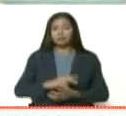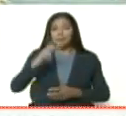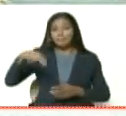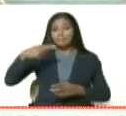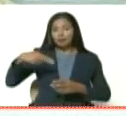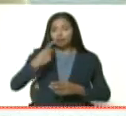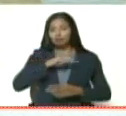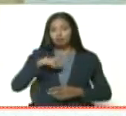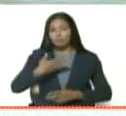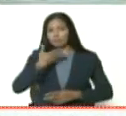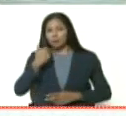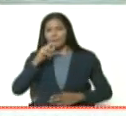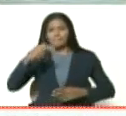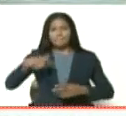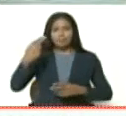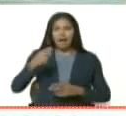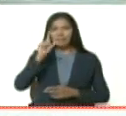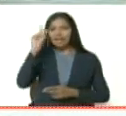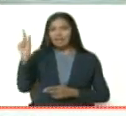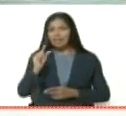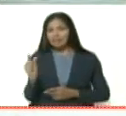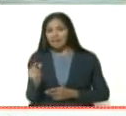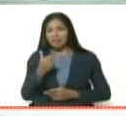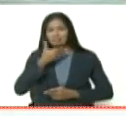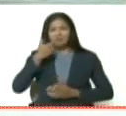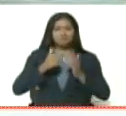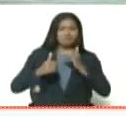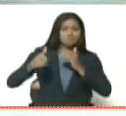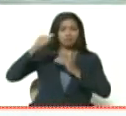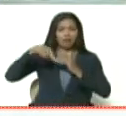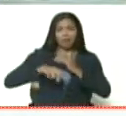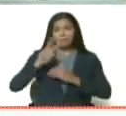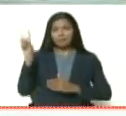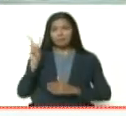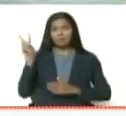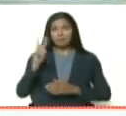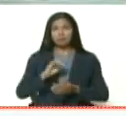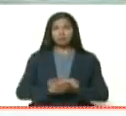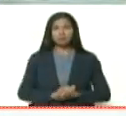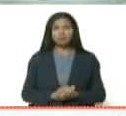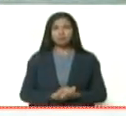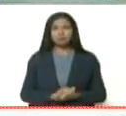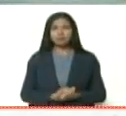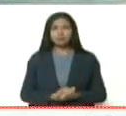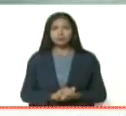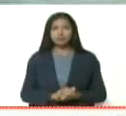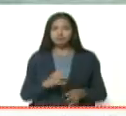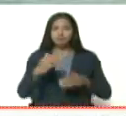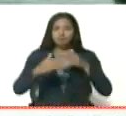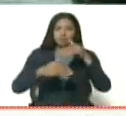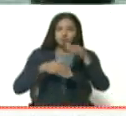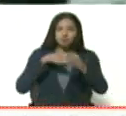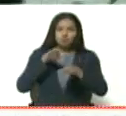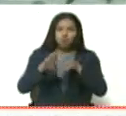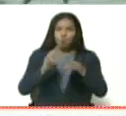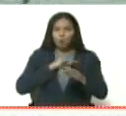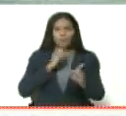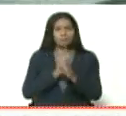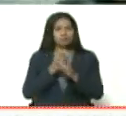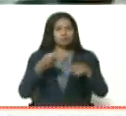Producimos mejor pasta que los italianos aquí en Venezuela. Pelo a pelo podemos